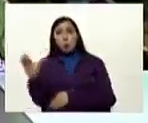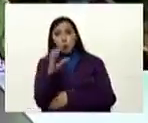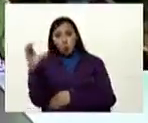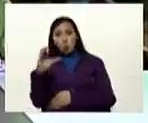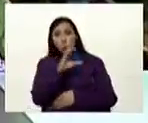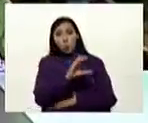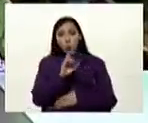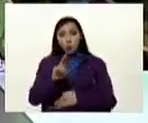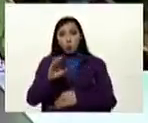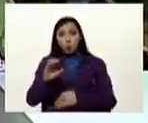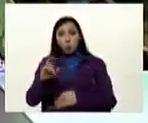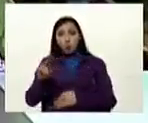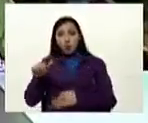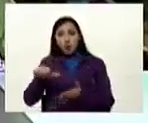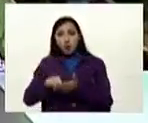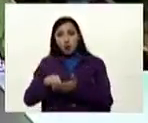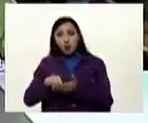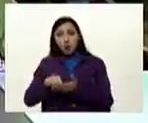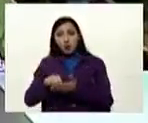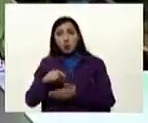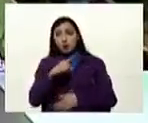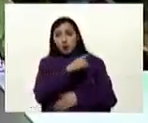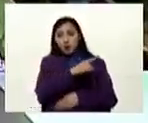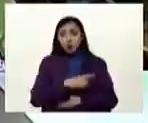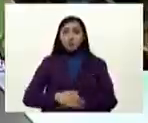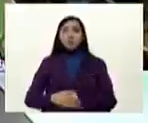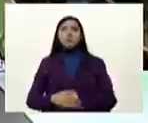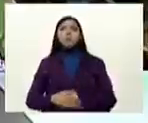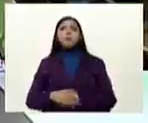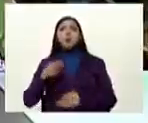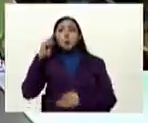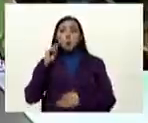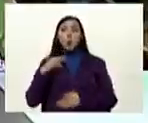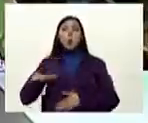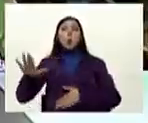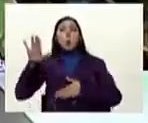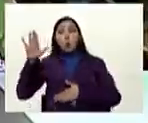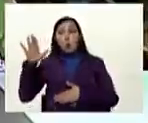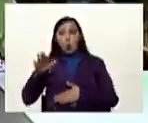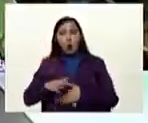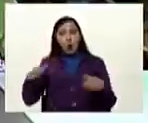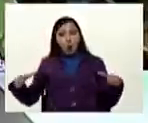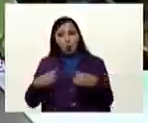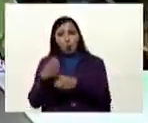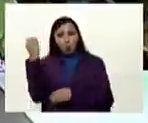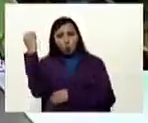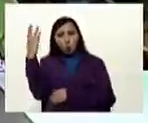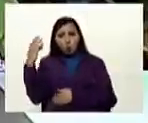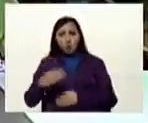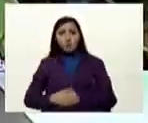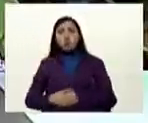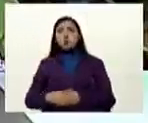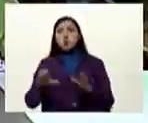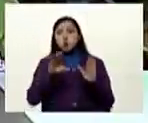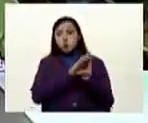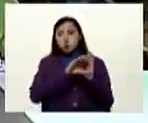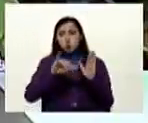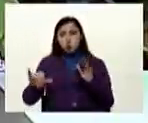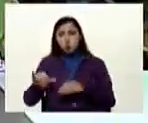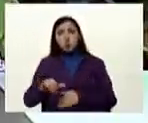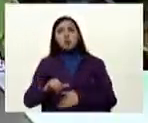Cúcuta, desde Cúcuta, fue juramentado por el Congreso Constituyente de